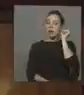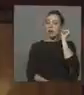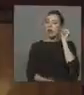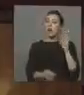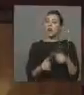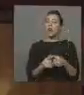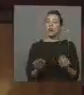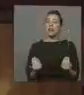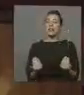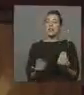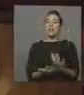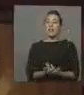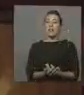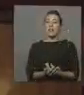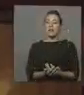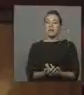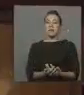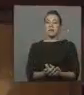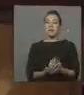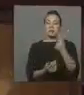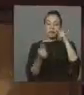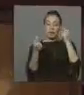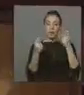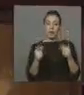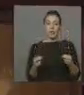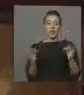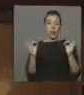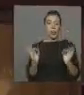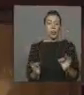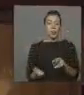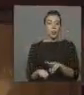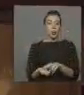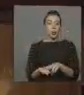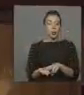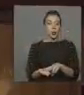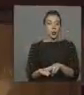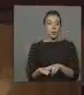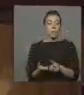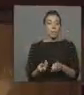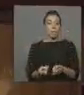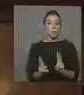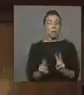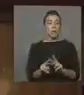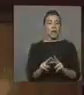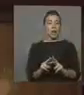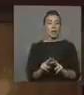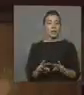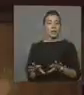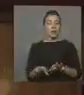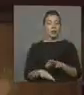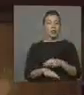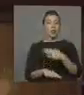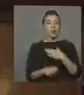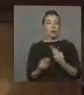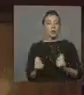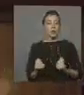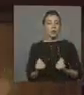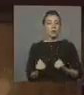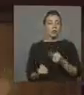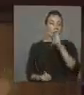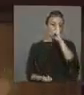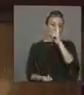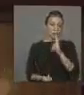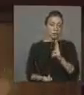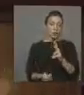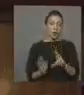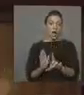la necesidad de contar con diagnósticos certeros que permitan realizar las acciones de salud necesarias con respeto